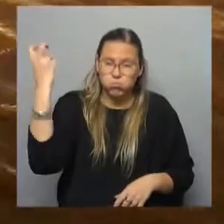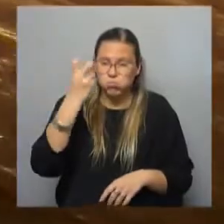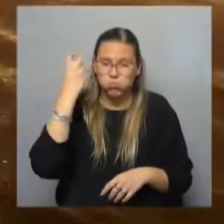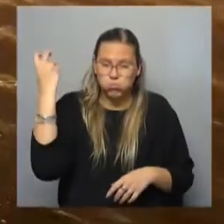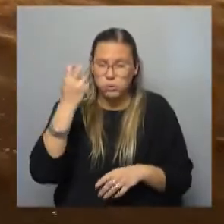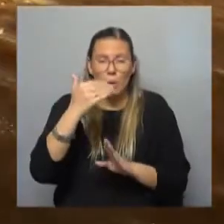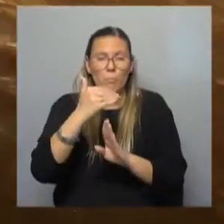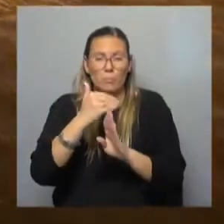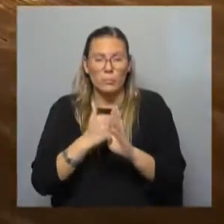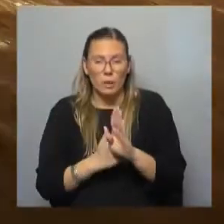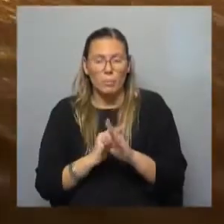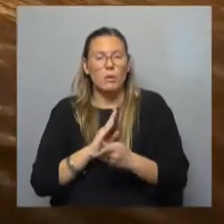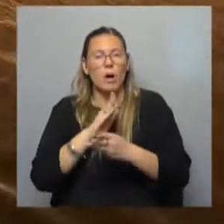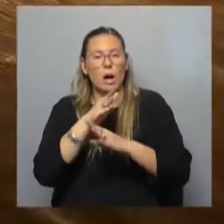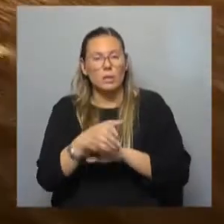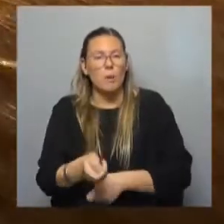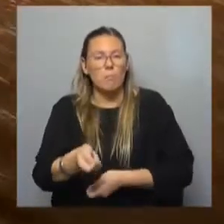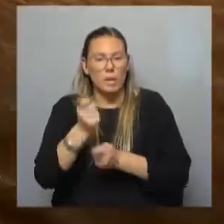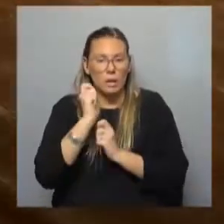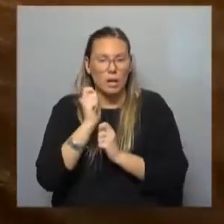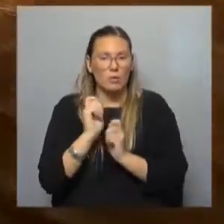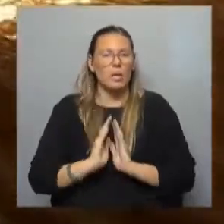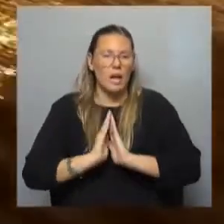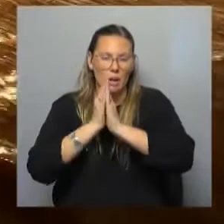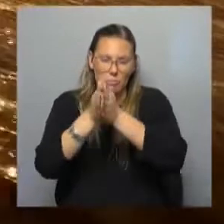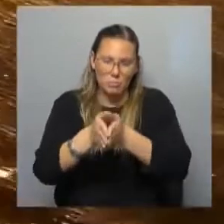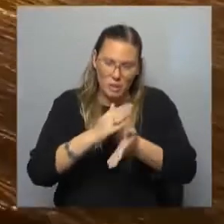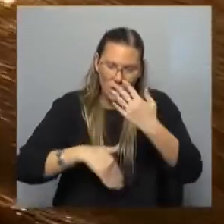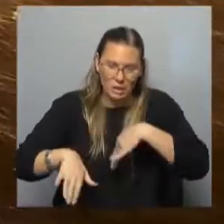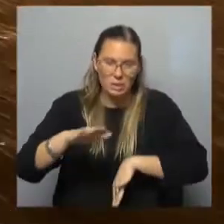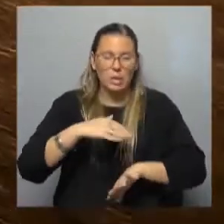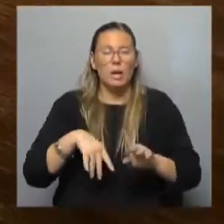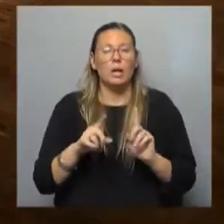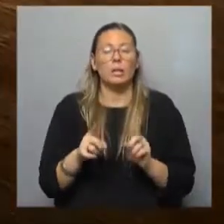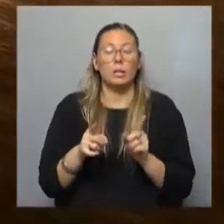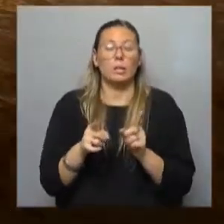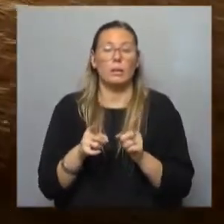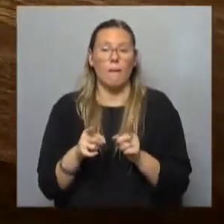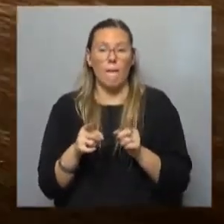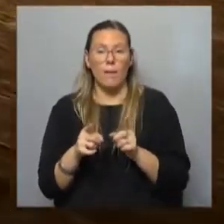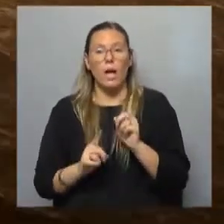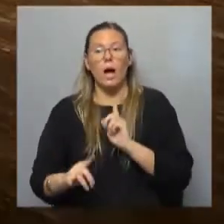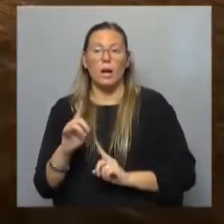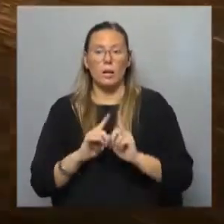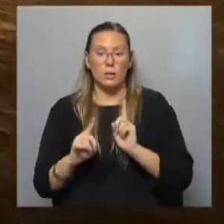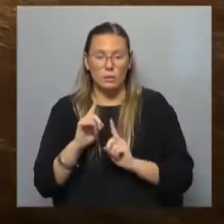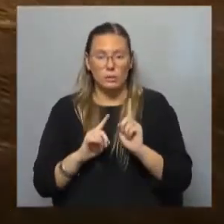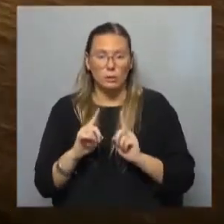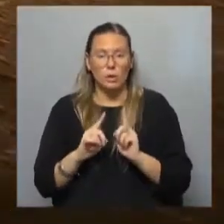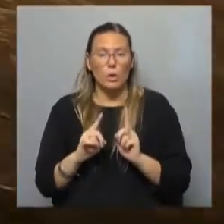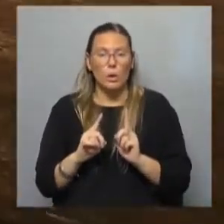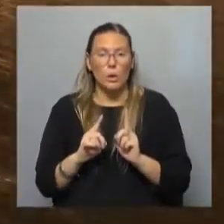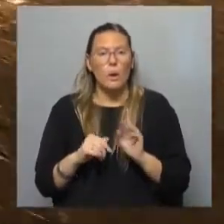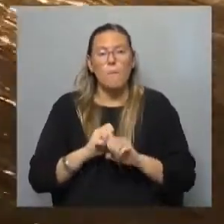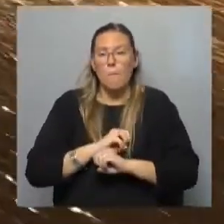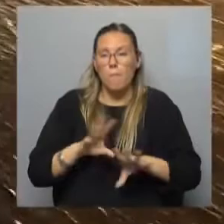disminución en el acceso de los pescadores a la playa y al haber sido en muchos casos un manejo